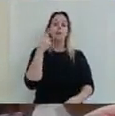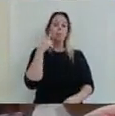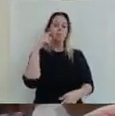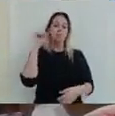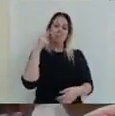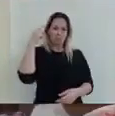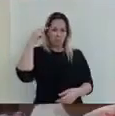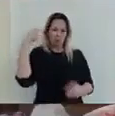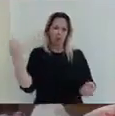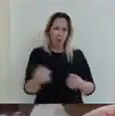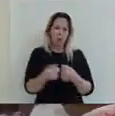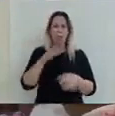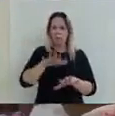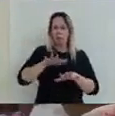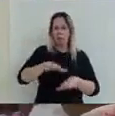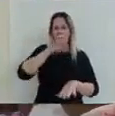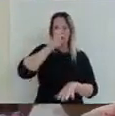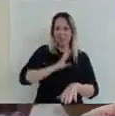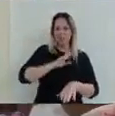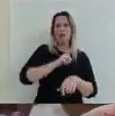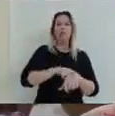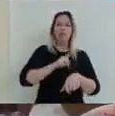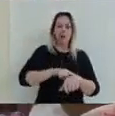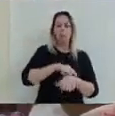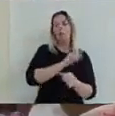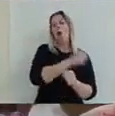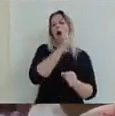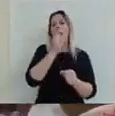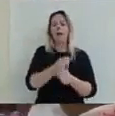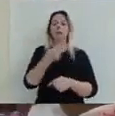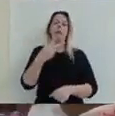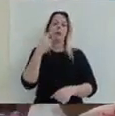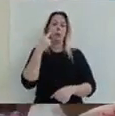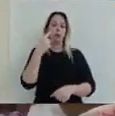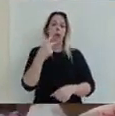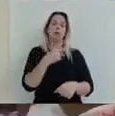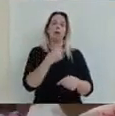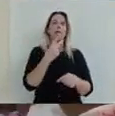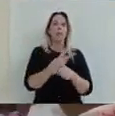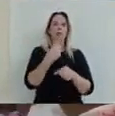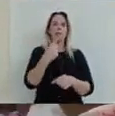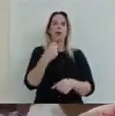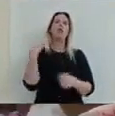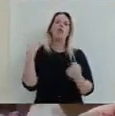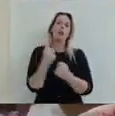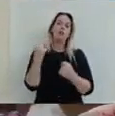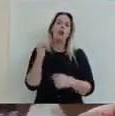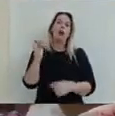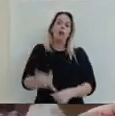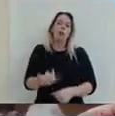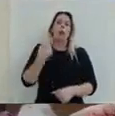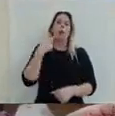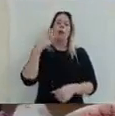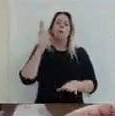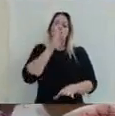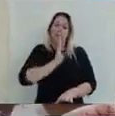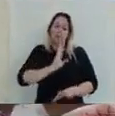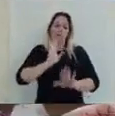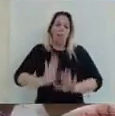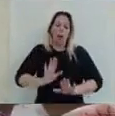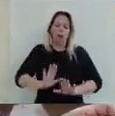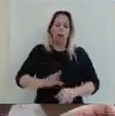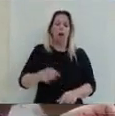se presente toda la rendición de gastos al Ejecutivo Provincial, que es quien solicita, 10 días posteriores